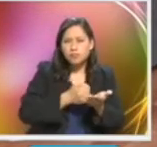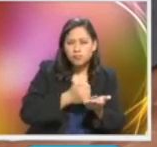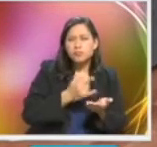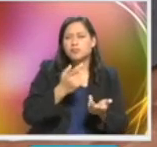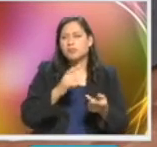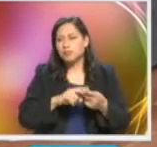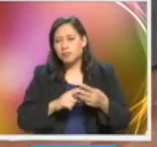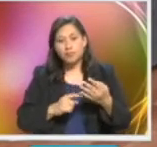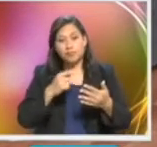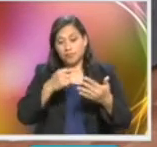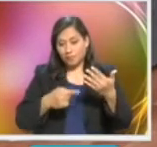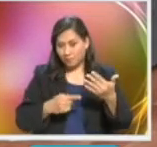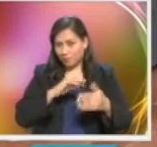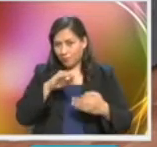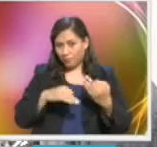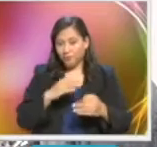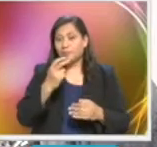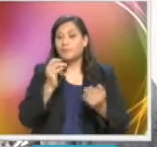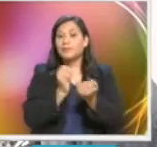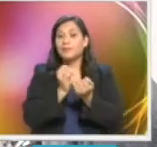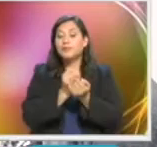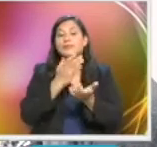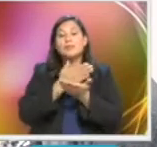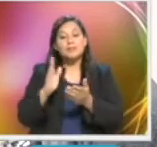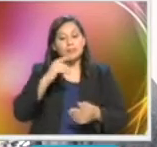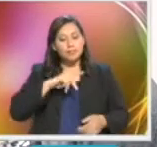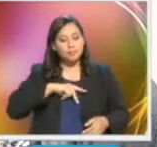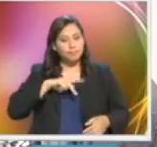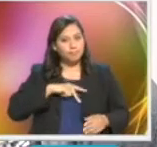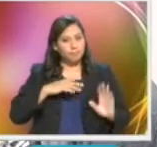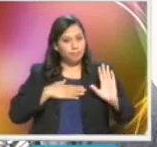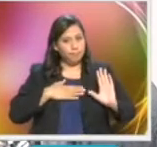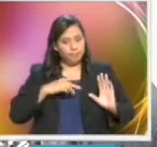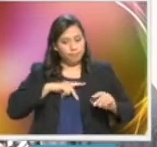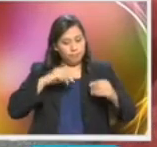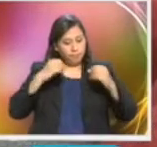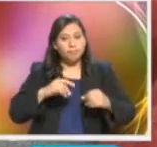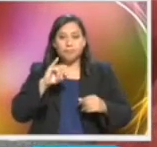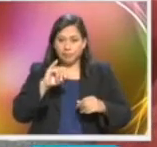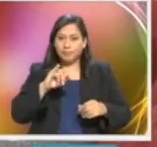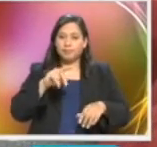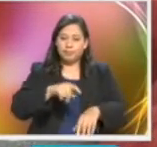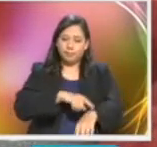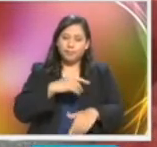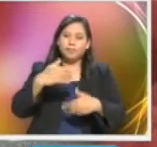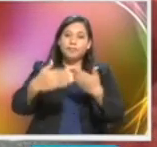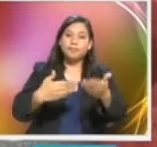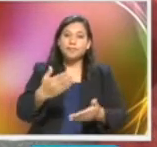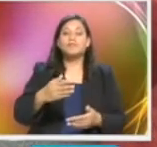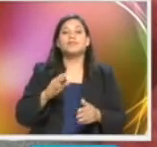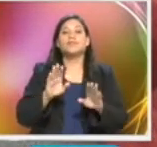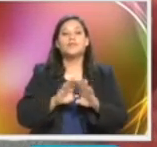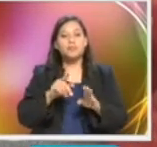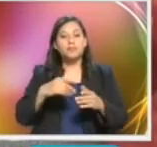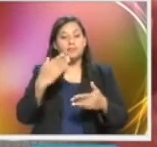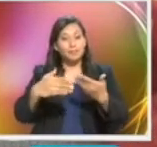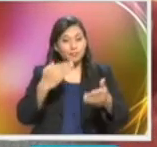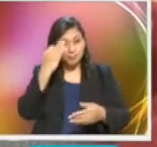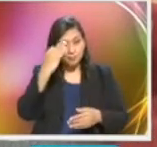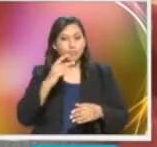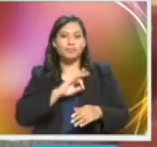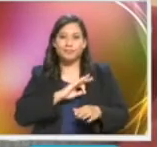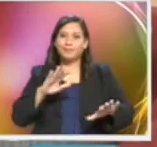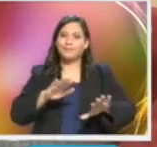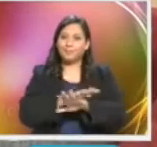invertir. Y además, Así es. tomar en cuenta también que es un compromiso, ¿no? Sí, es un compromiso a largo plazo y las situaciones a lo largo del tiempo pueden